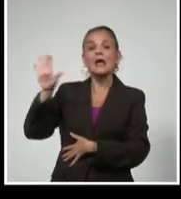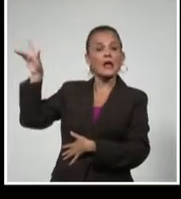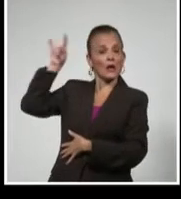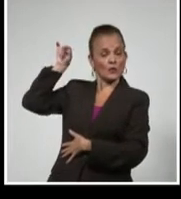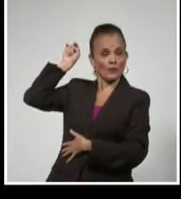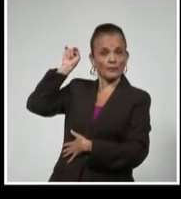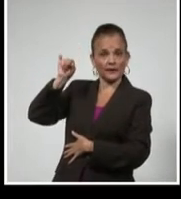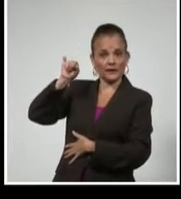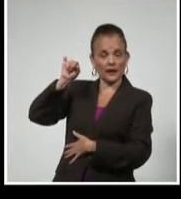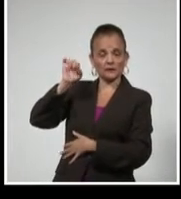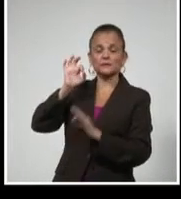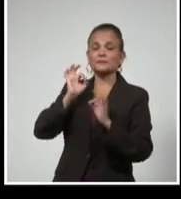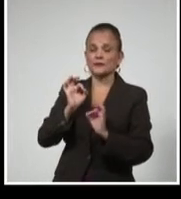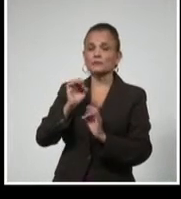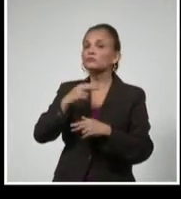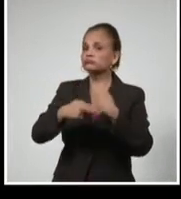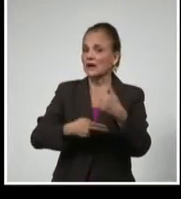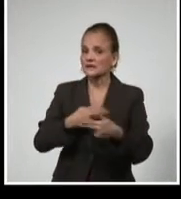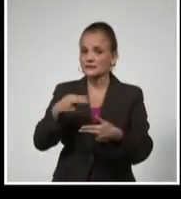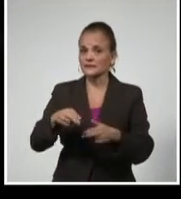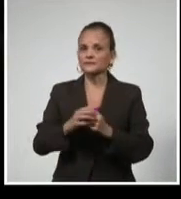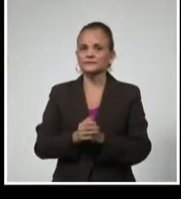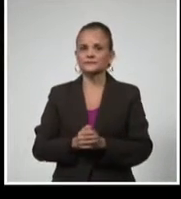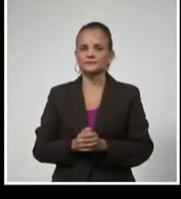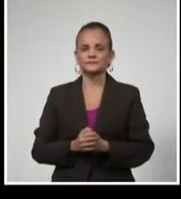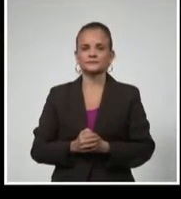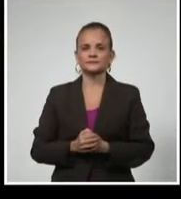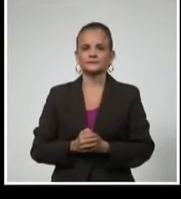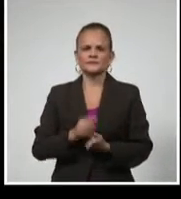competencias que le competen para